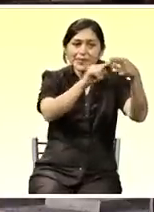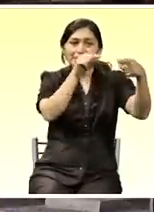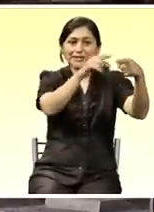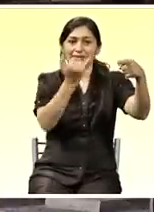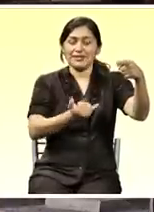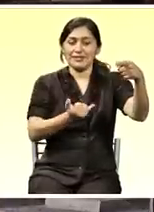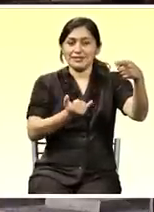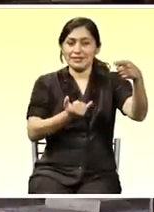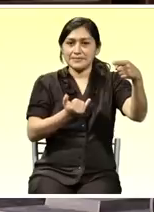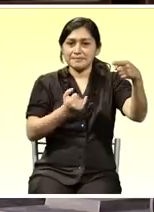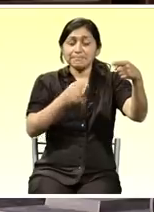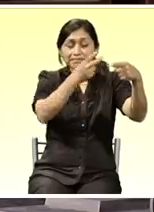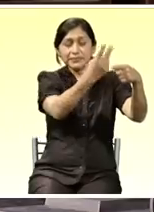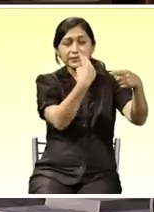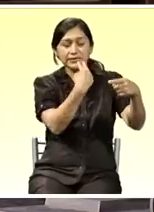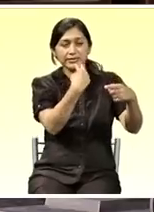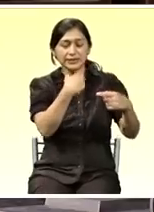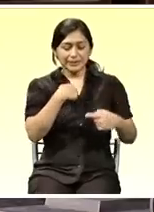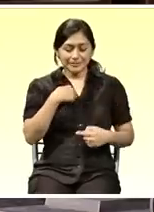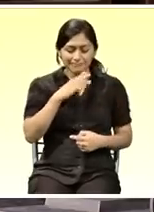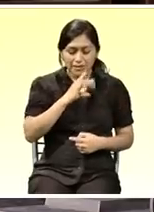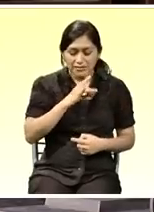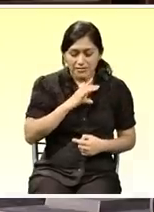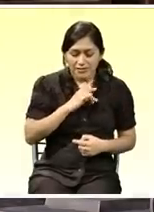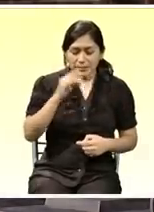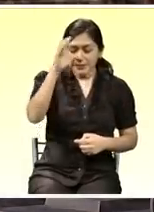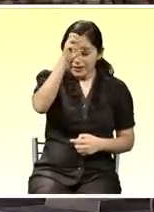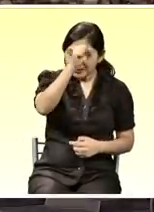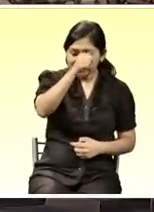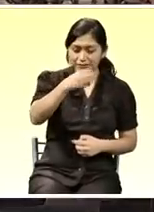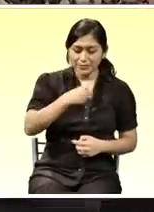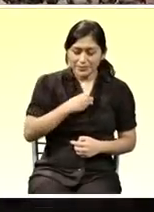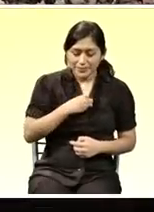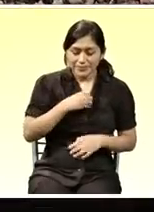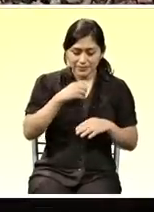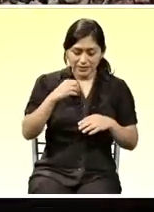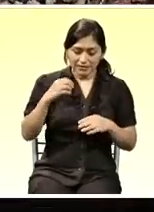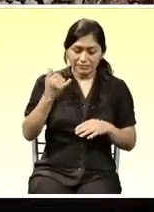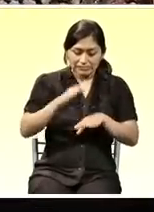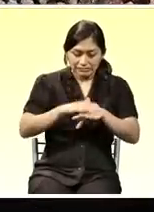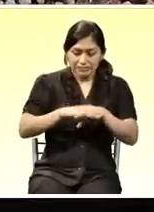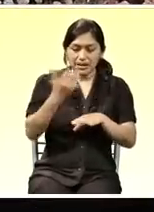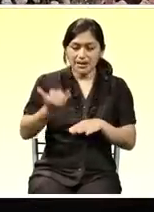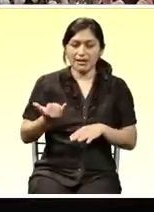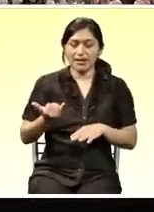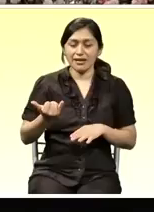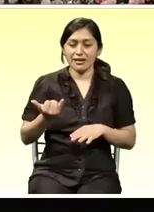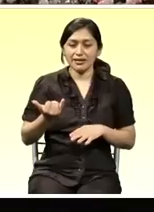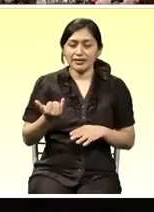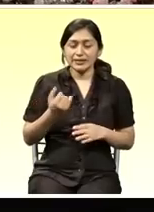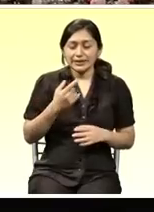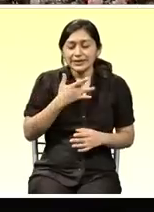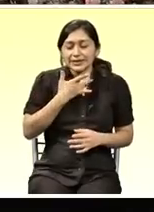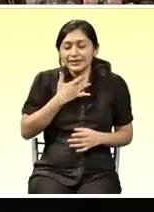crucificado, para que viendo mi dolor y arrepentimiento de mis culpas y pecados, que deseo sean